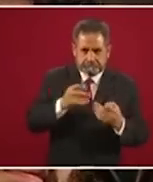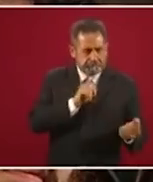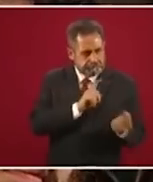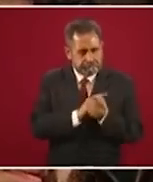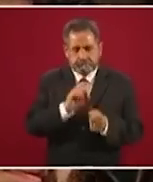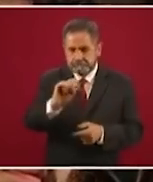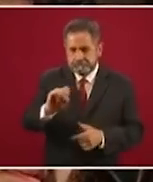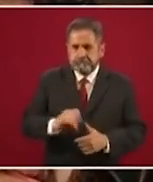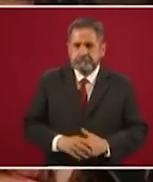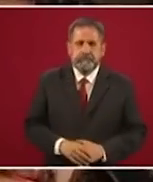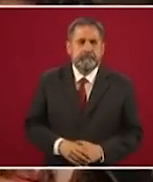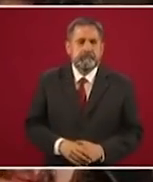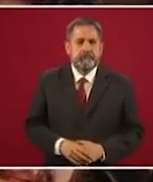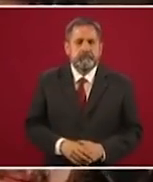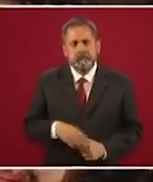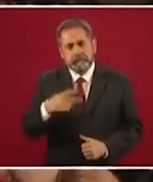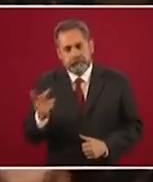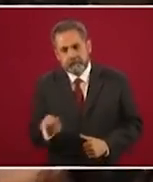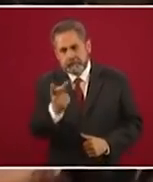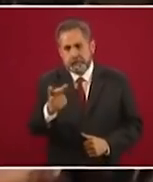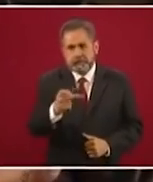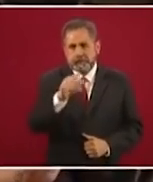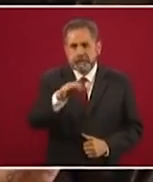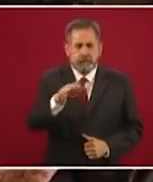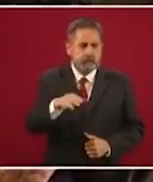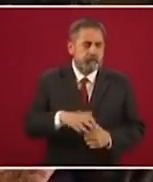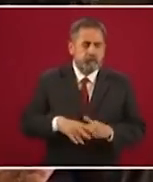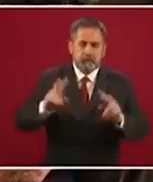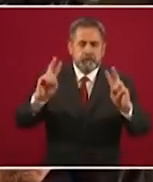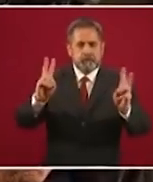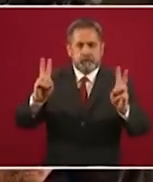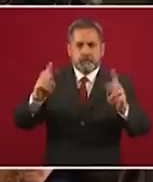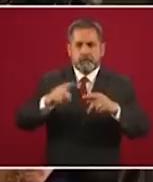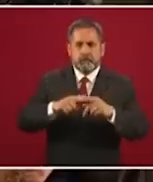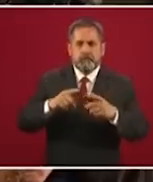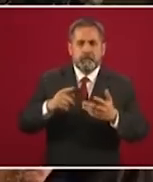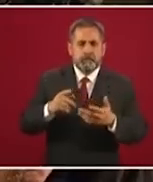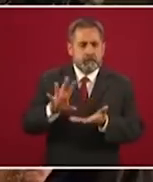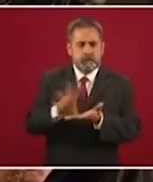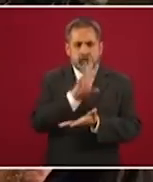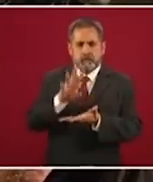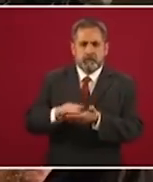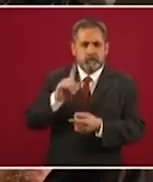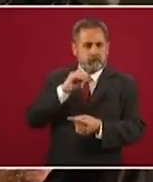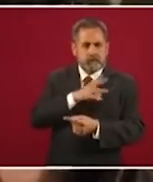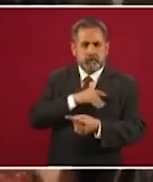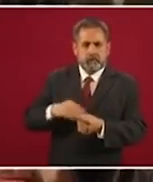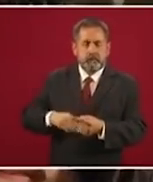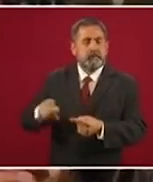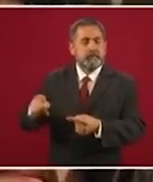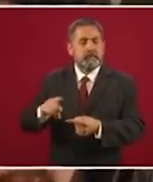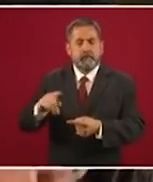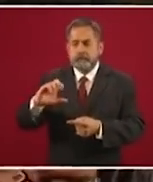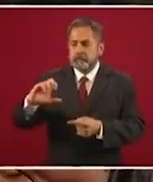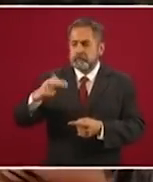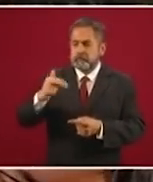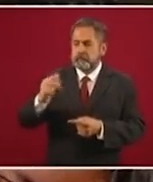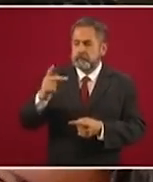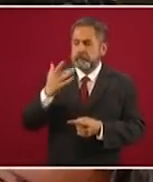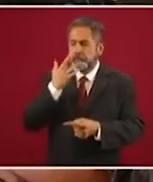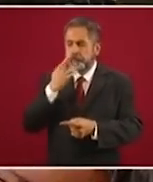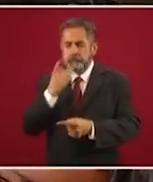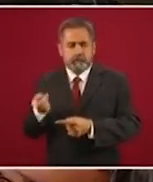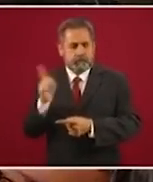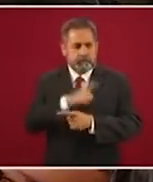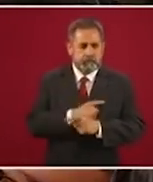encontré. Y preguntarle, por otro lado, del tema de esta boda de la hija de Joaquín El Chapo Guzmán, si los servicios